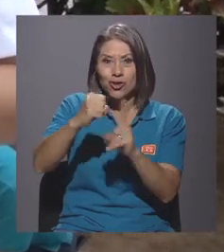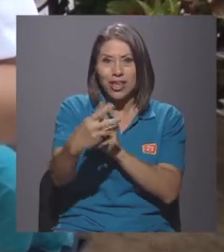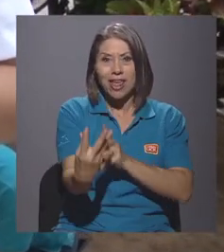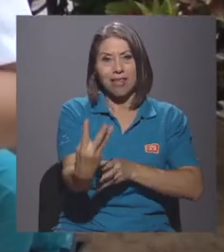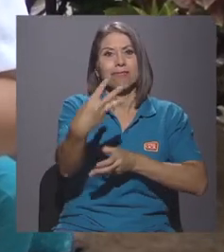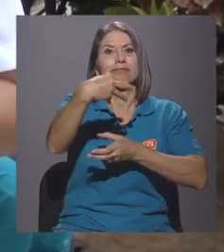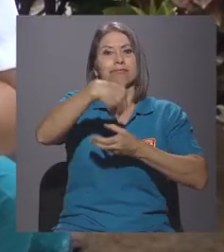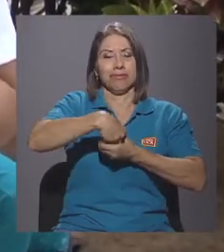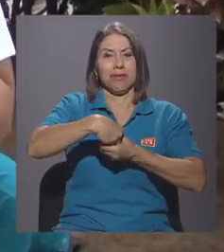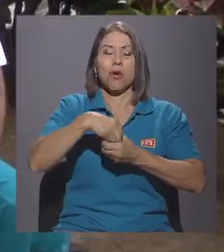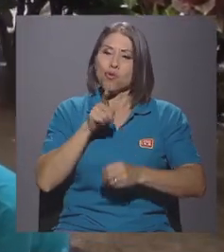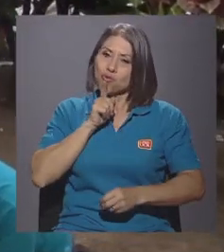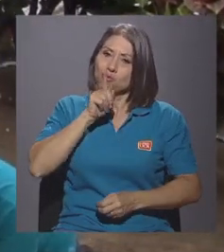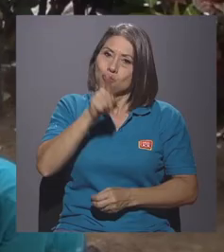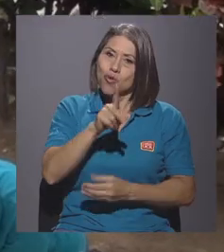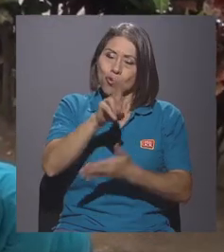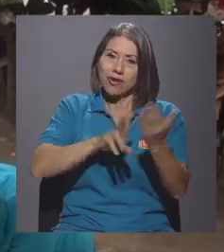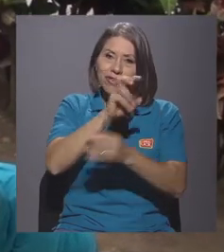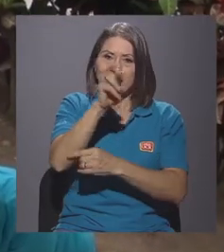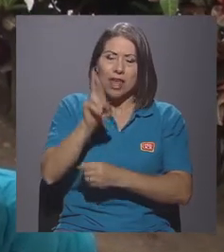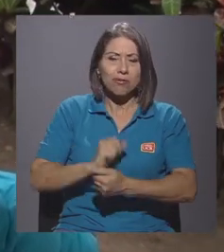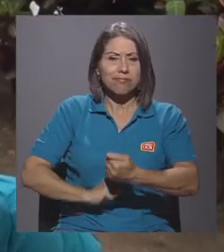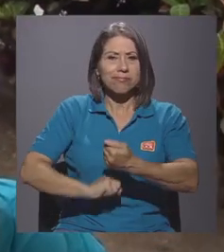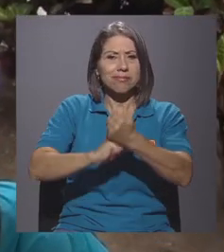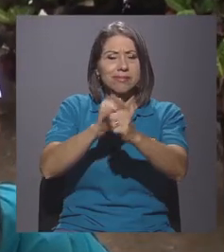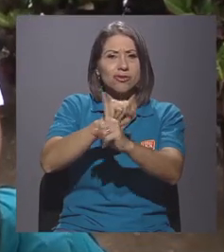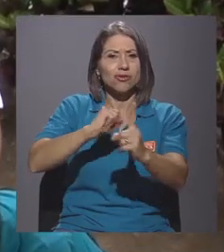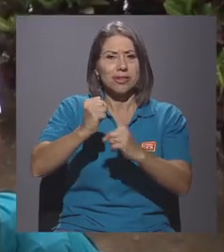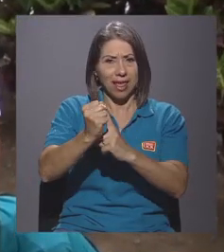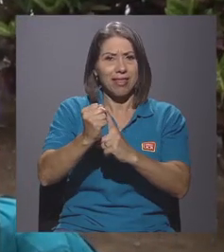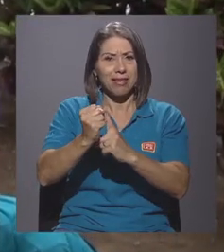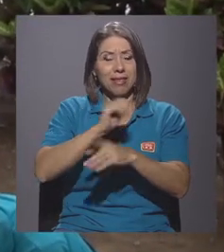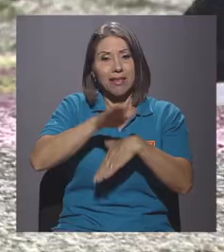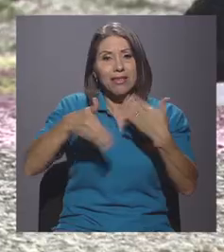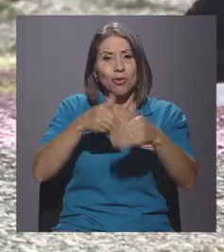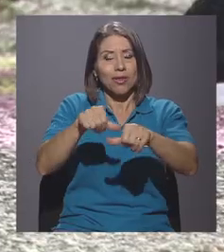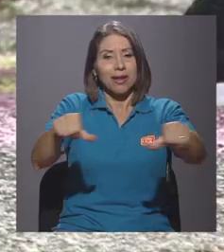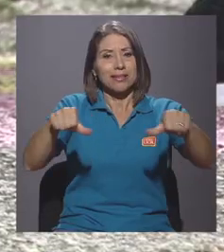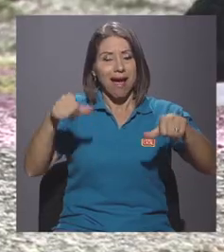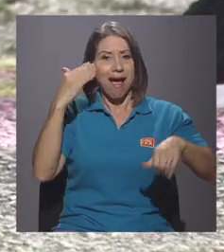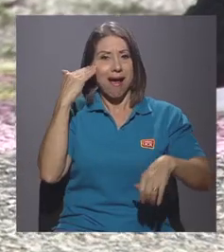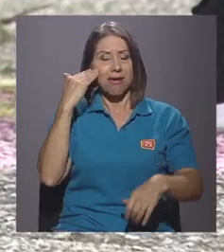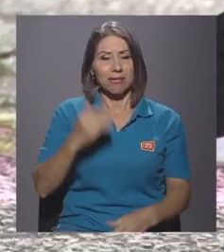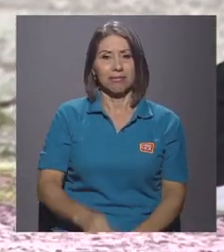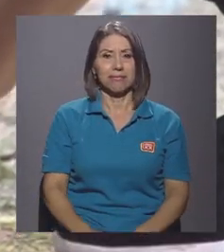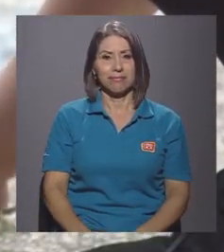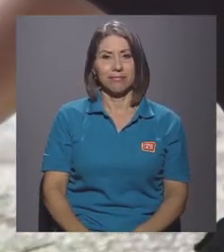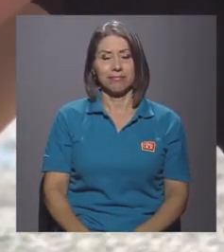la Universidad de Costa Rica le aporta mucho a la sociedad y en todas las áreas del conocimiento.